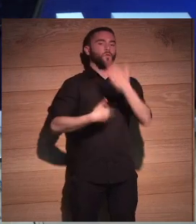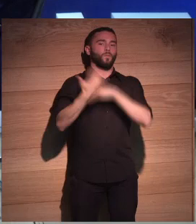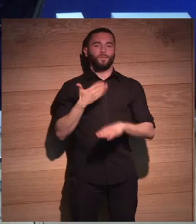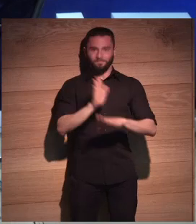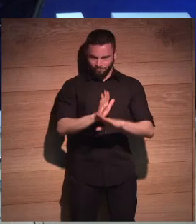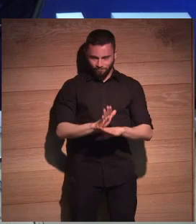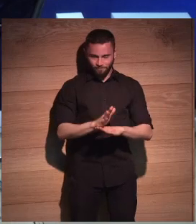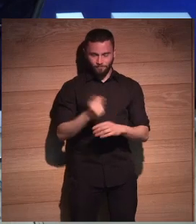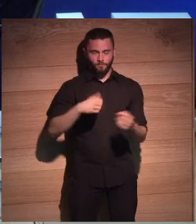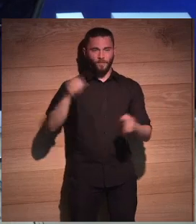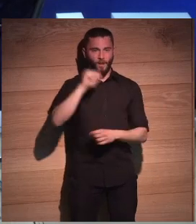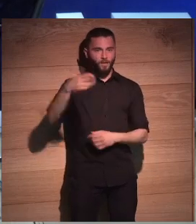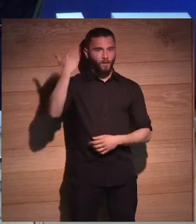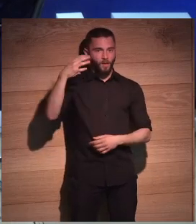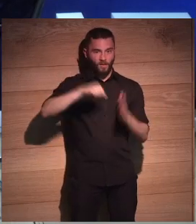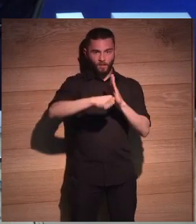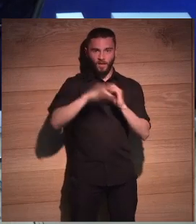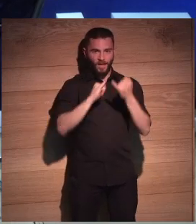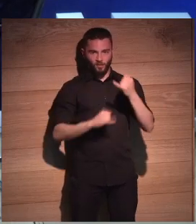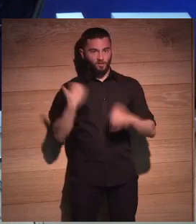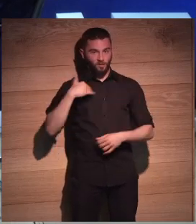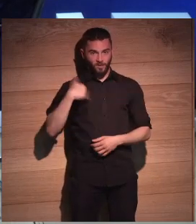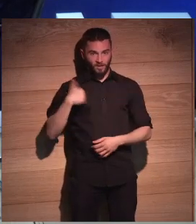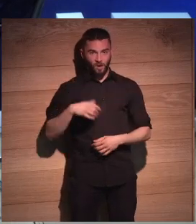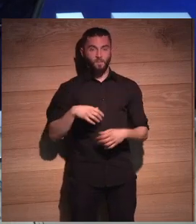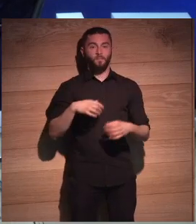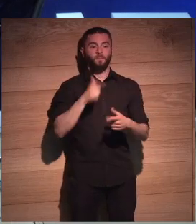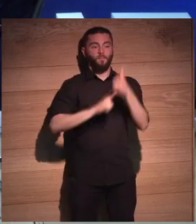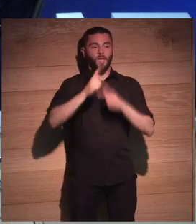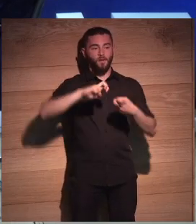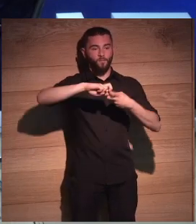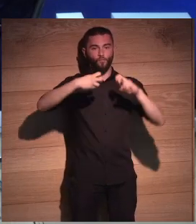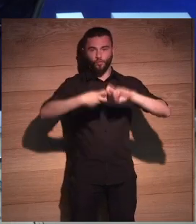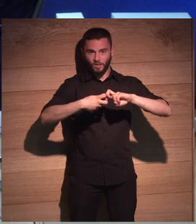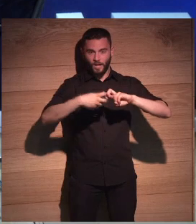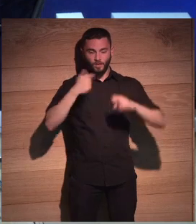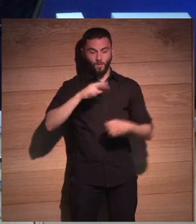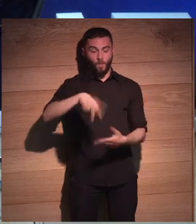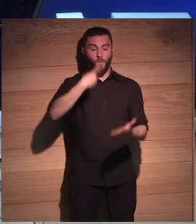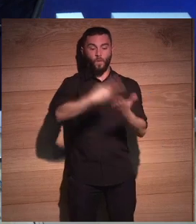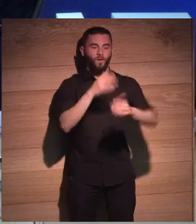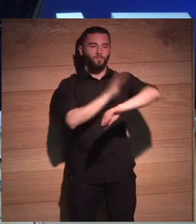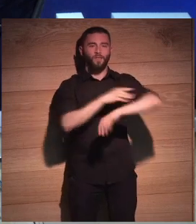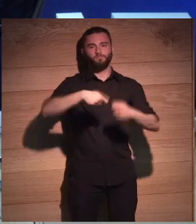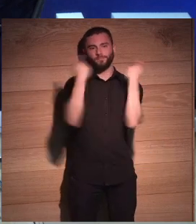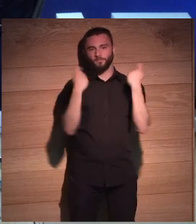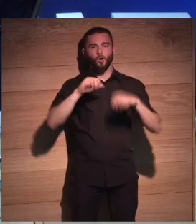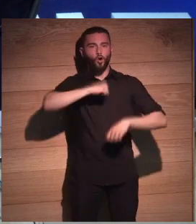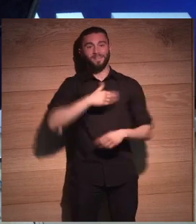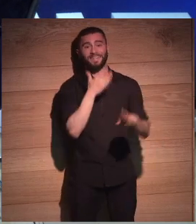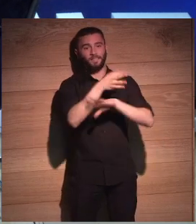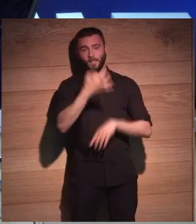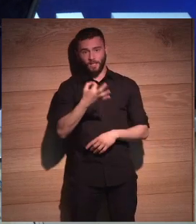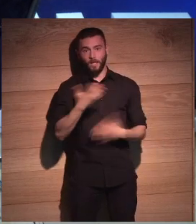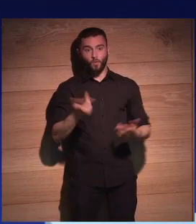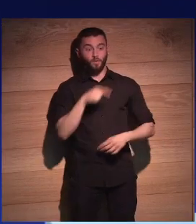cuando ya tenía el DNI electrónico, en un viaje a Bruselas, me caí y me rompí un brazo. Y tuve que ir al hospital. Entonces,